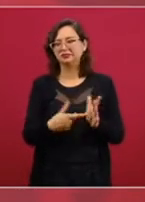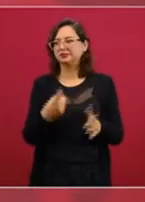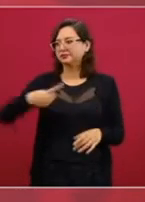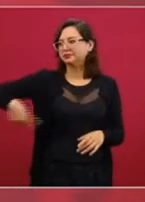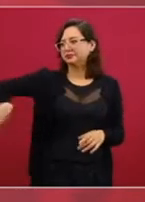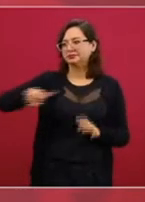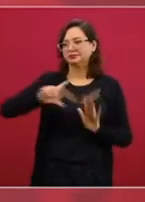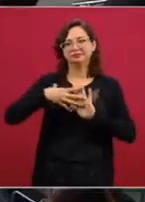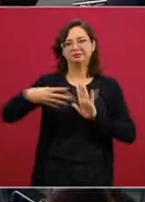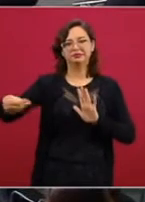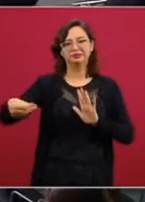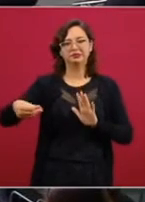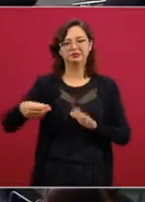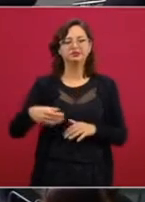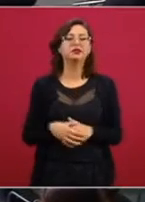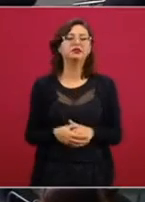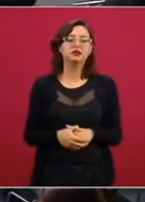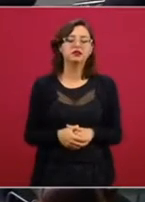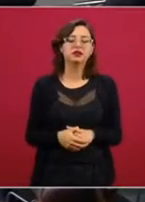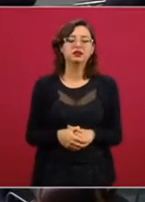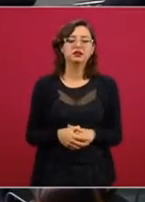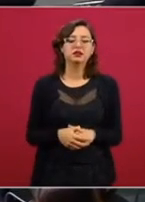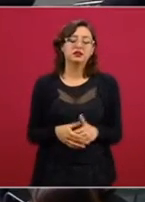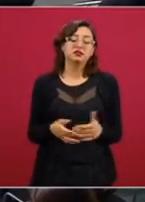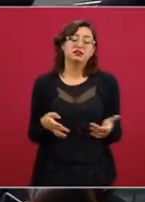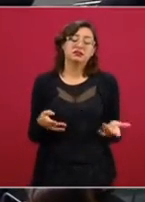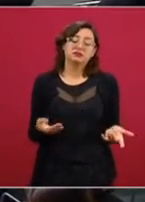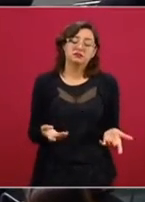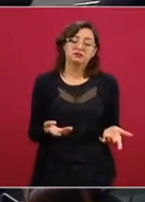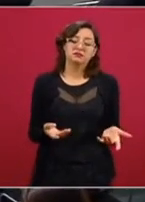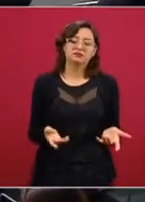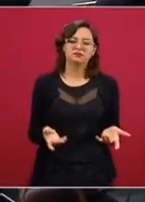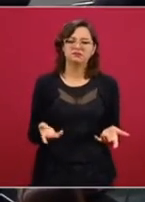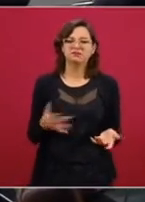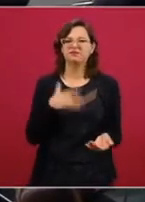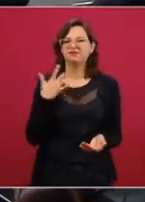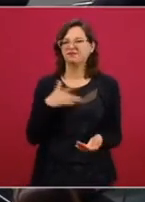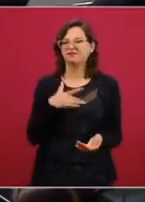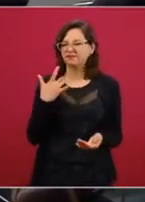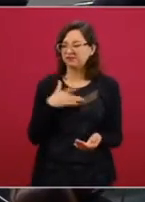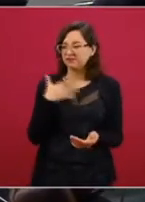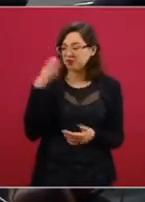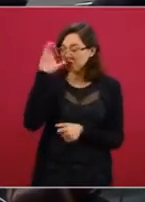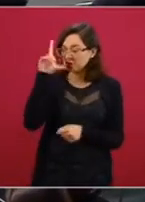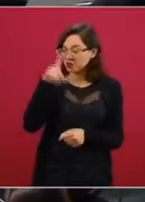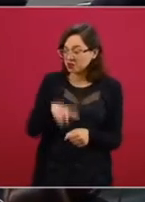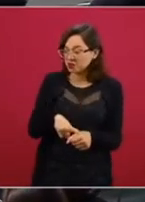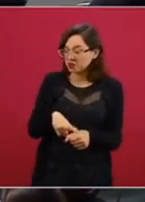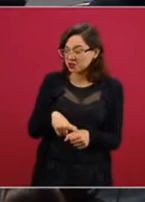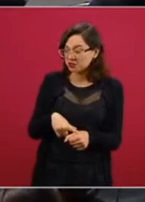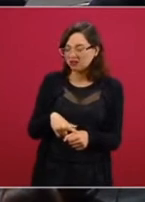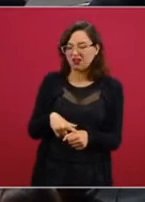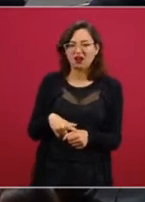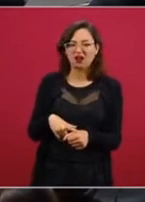y se dejó de fortalecer, o eso se consideraba